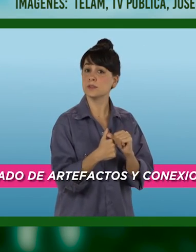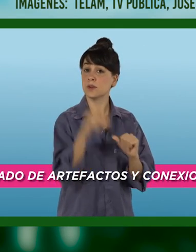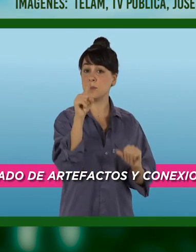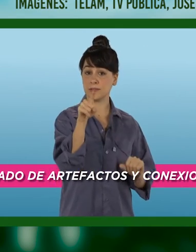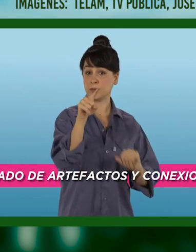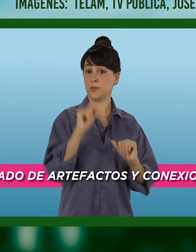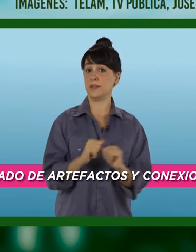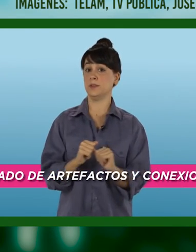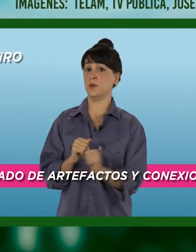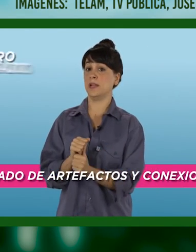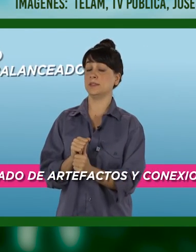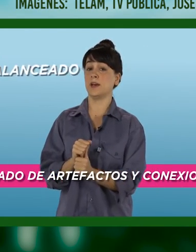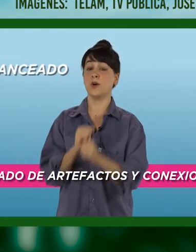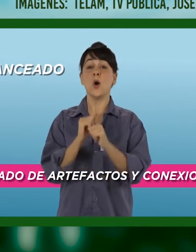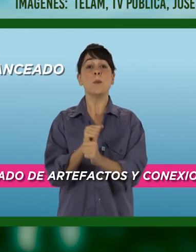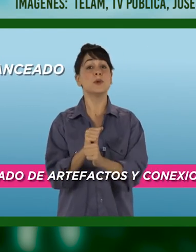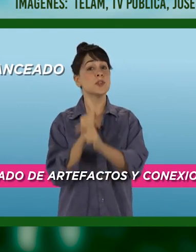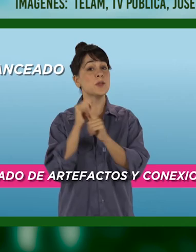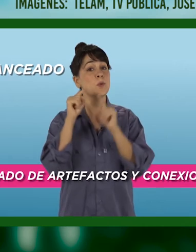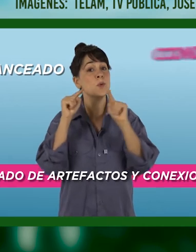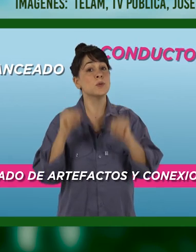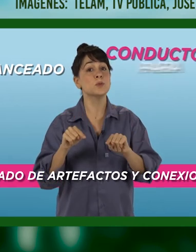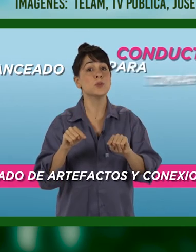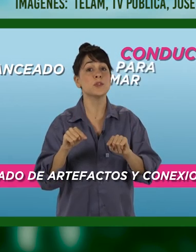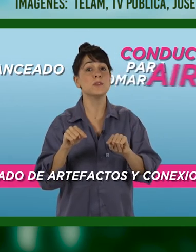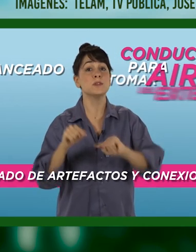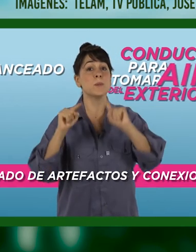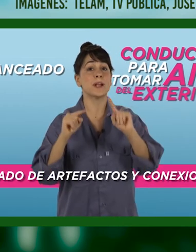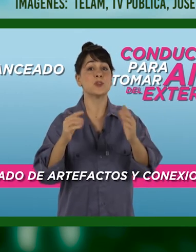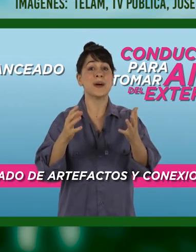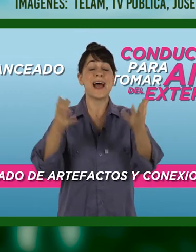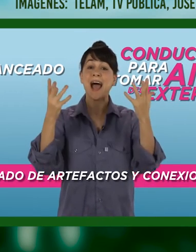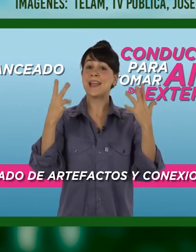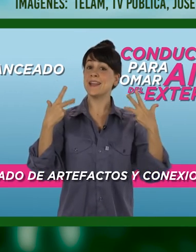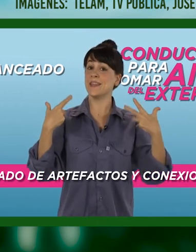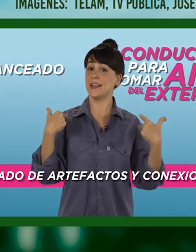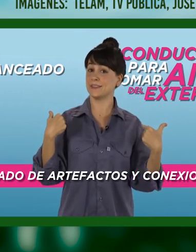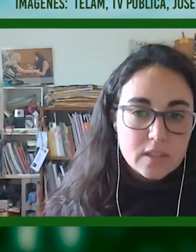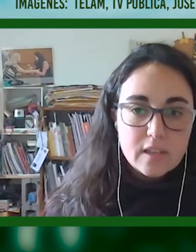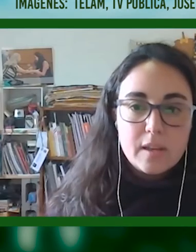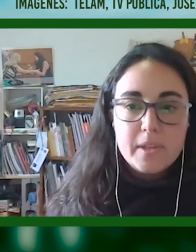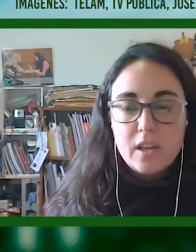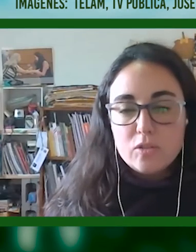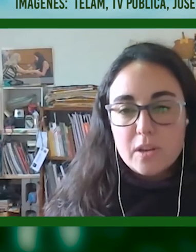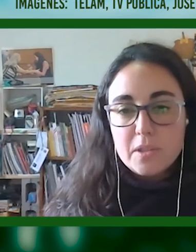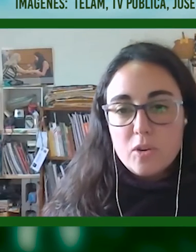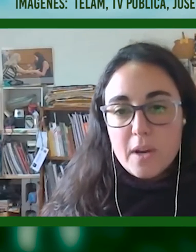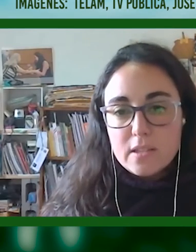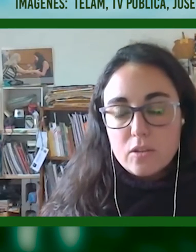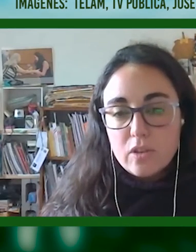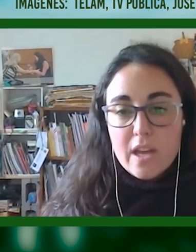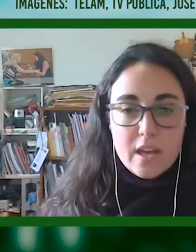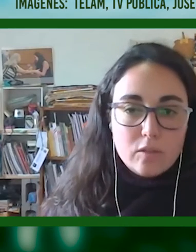la recuperación de los derechos humanos, de acceso a los servicios públicos. Exactamente, a los